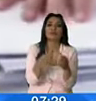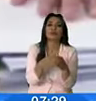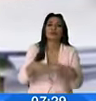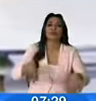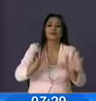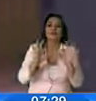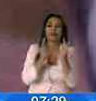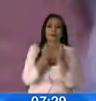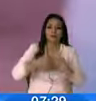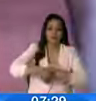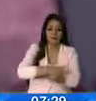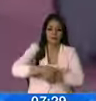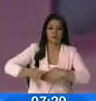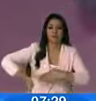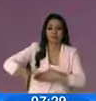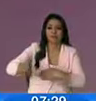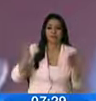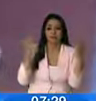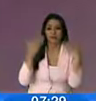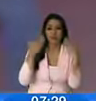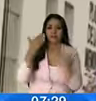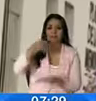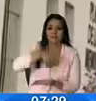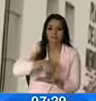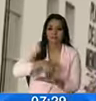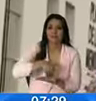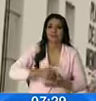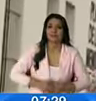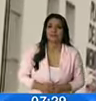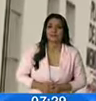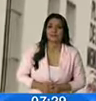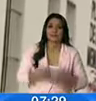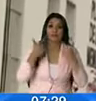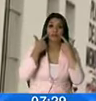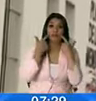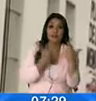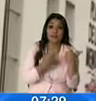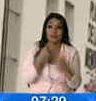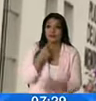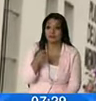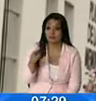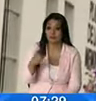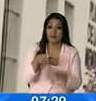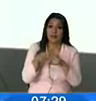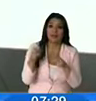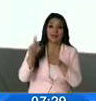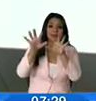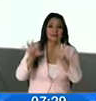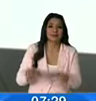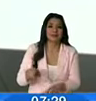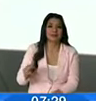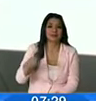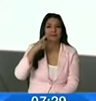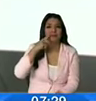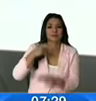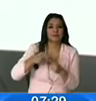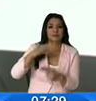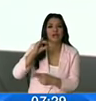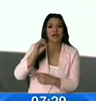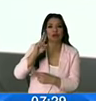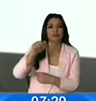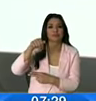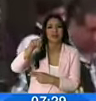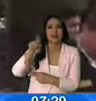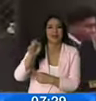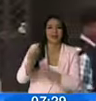calles Tulcán y Manuel Galecio, centro de Guayaquil. La fiscalía implicaba así a la exsecretaria de Carlos Pareja Cordero en